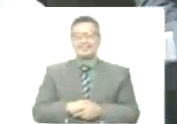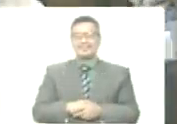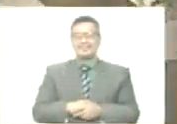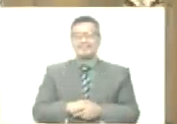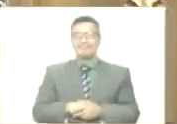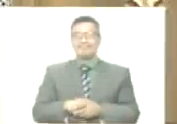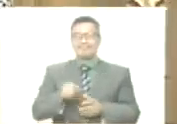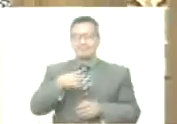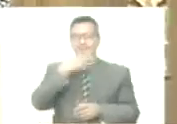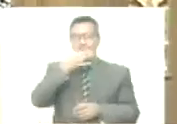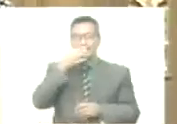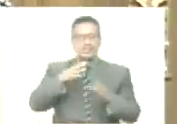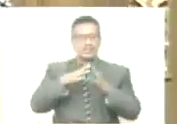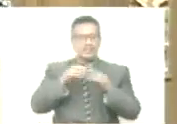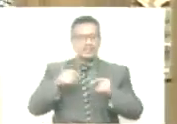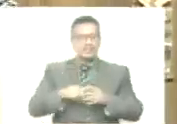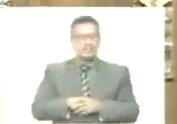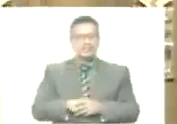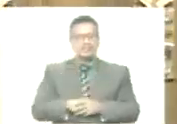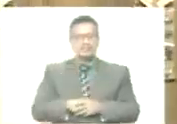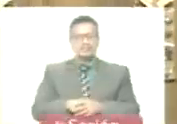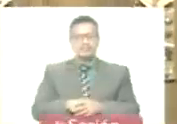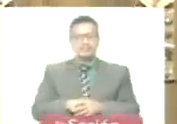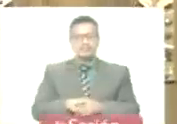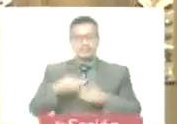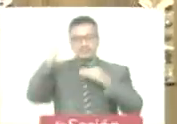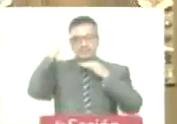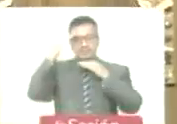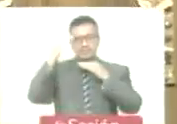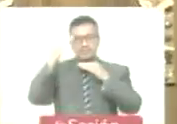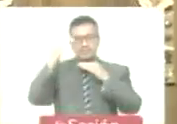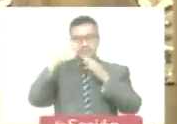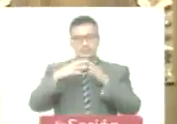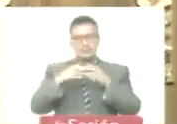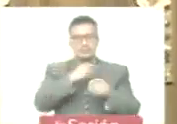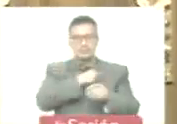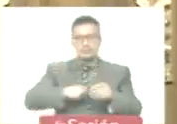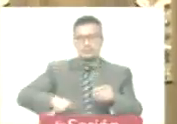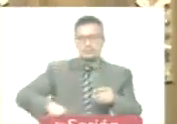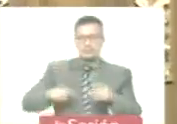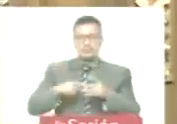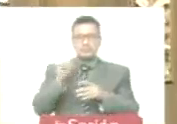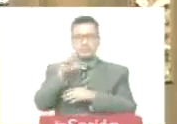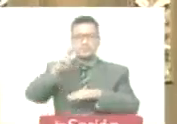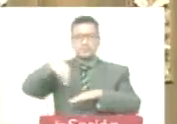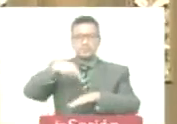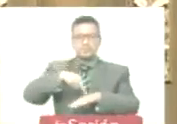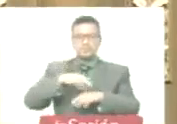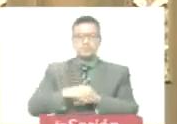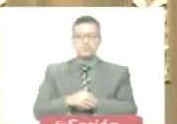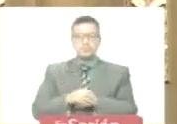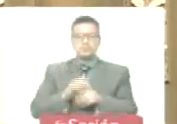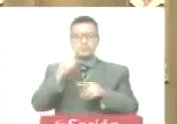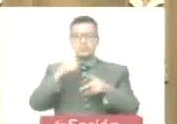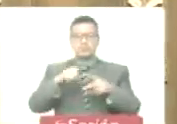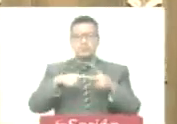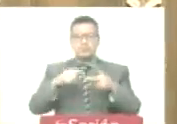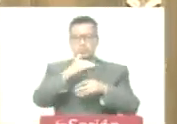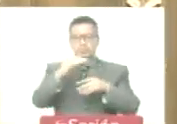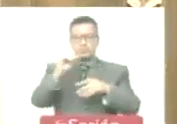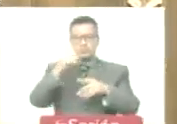Bueno, buenas tardes a todas y todos. Saludo al ciudadano presidente de la Asamblea Nacional, la primera